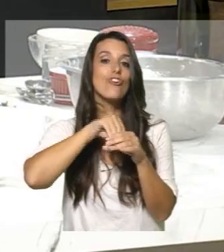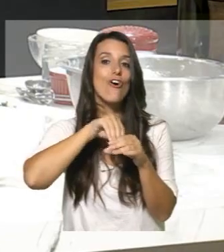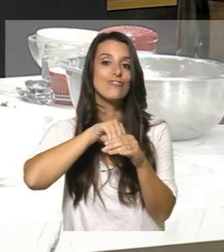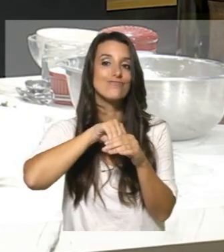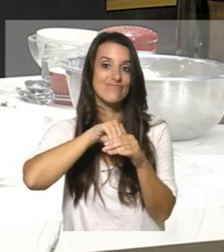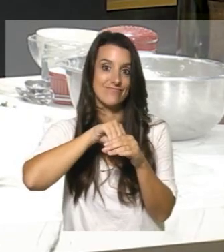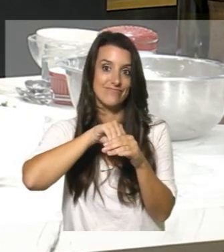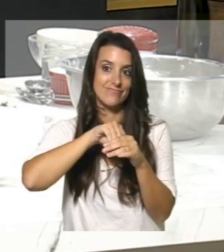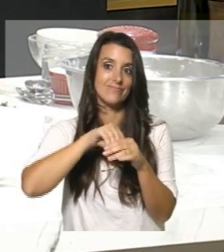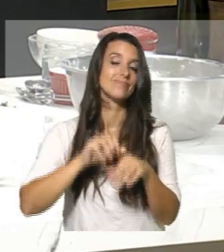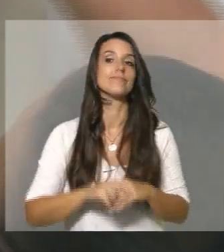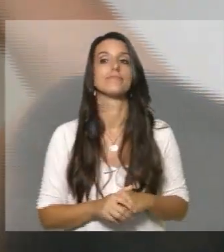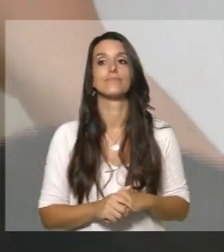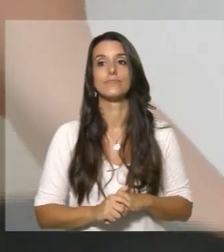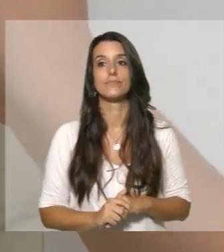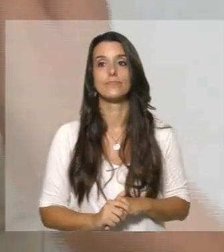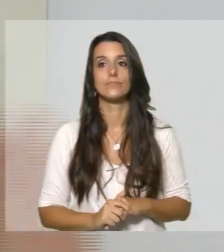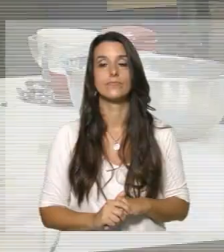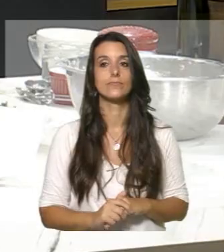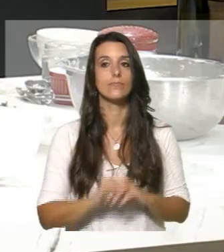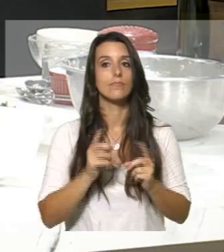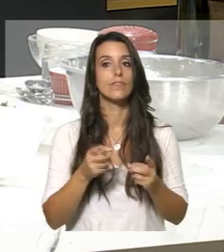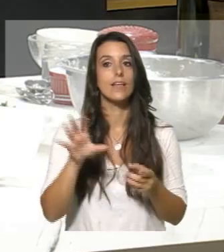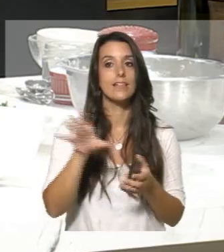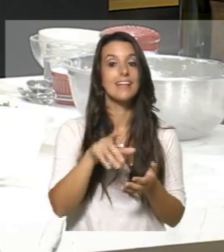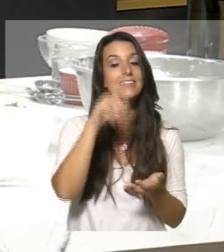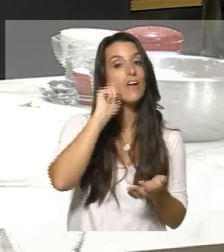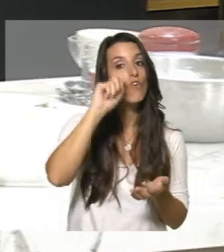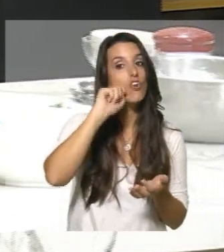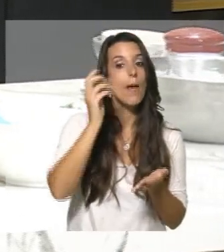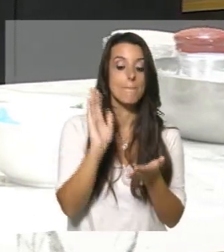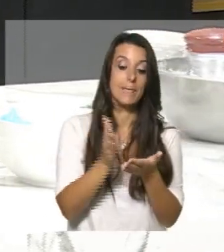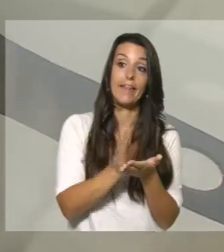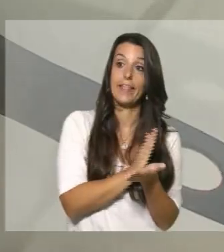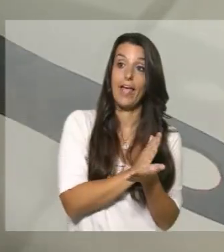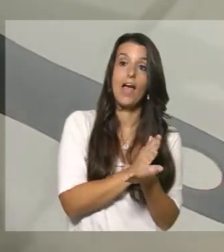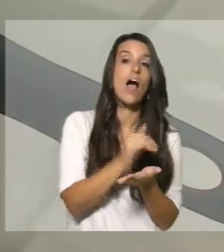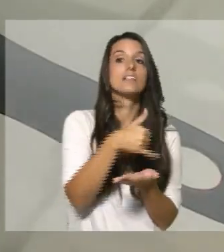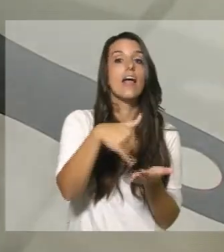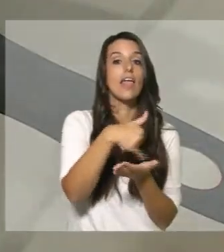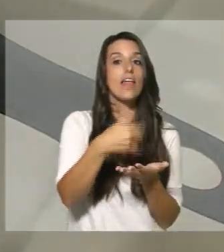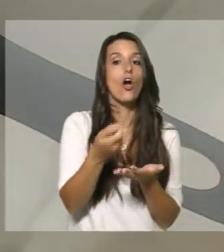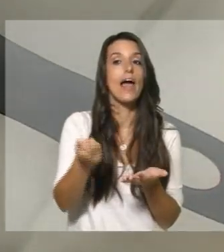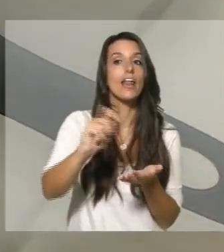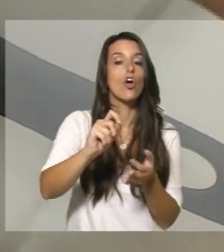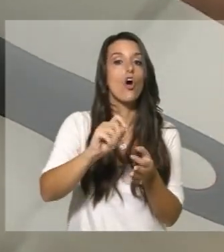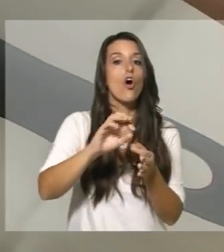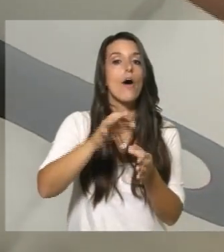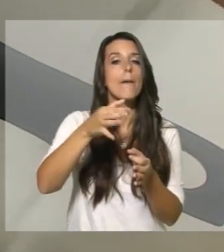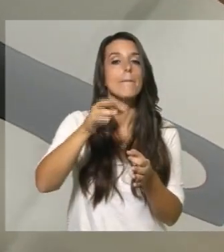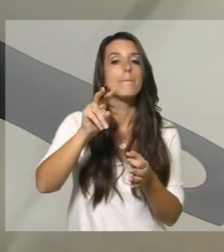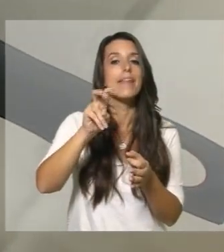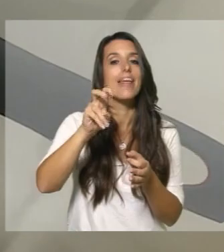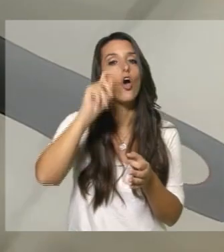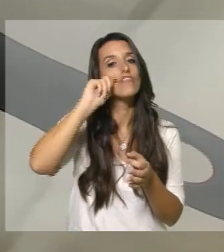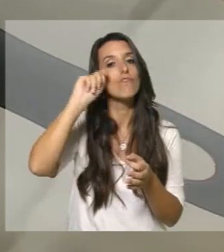necesitar un poquito fría. Tengo acá cebolla picada con aceite y ahora le voy a agregar verdeo, cebolla de verdeo. La pueden